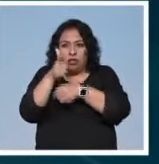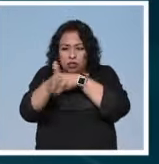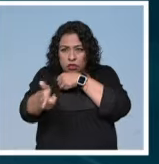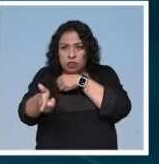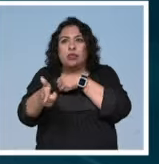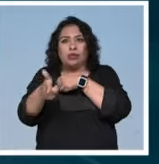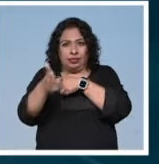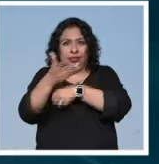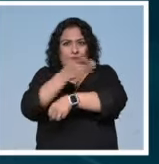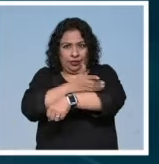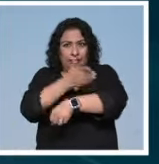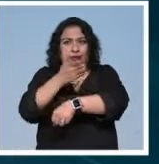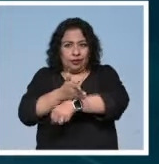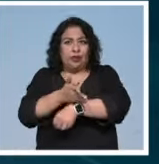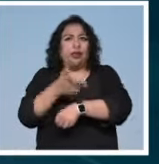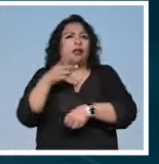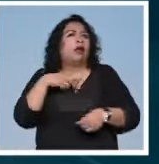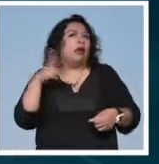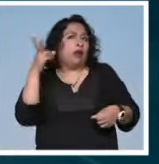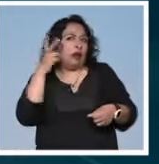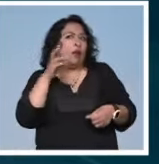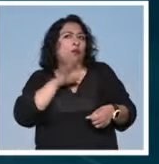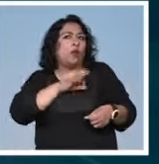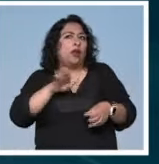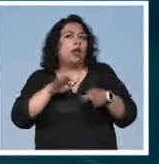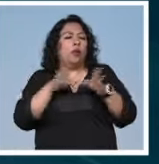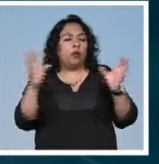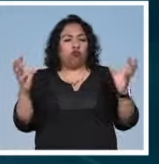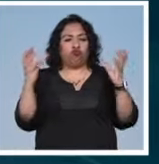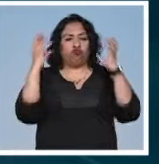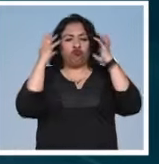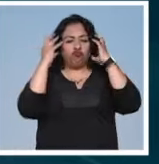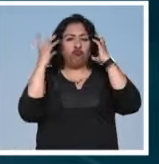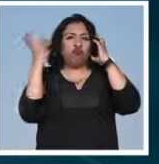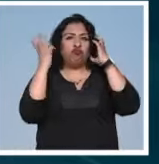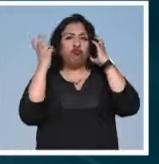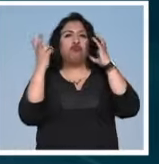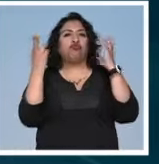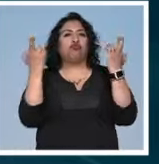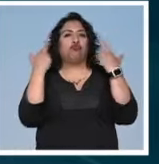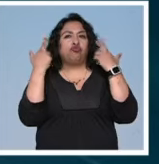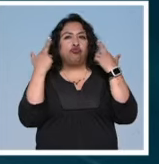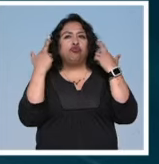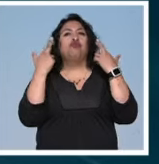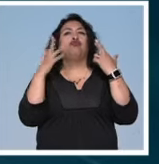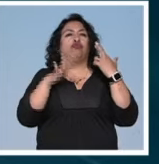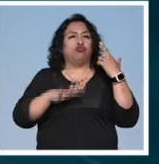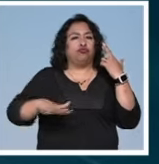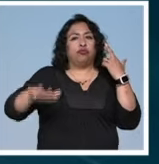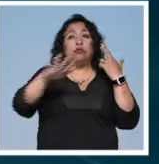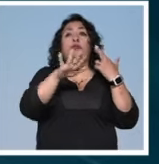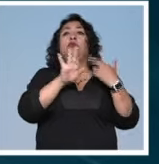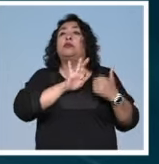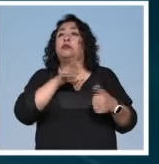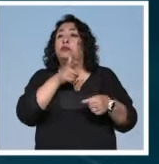encontrados los troncos y se pueden escuchar a través de audífonos. En el paisaje sonoro que hicimos podemos